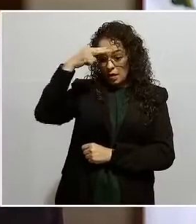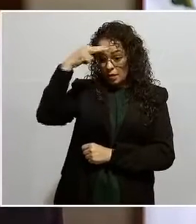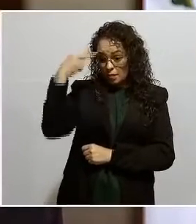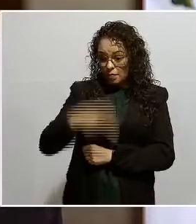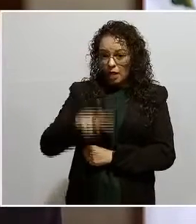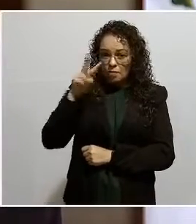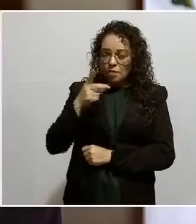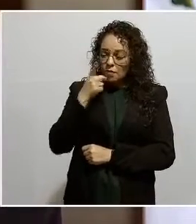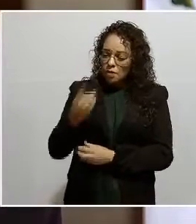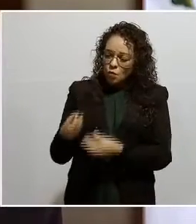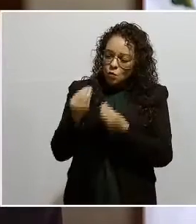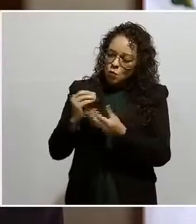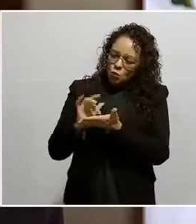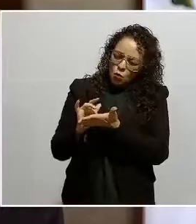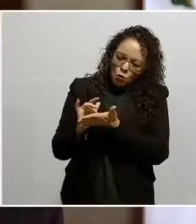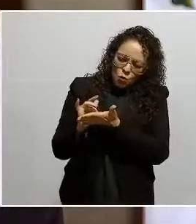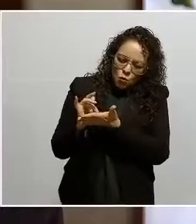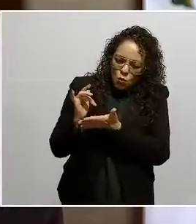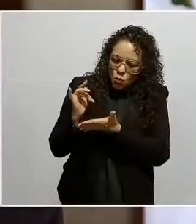infinitamente bueno